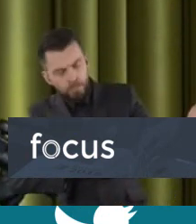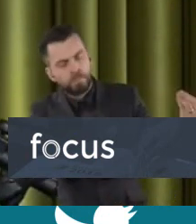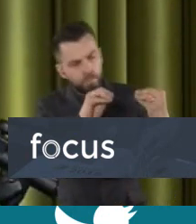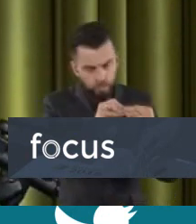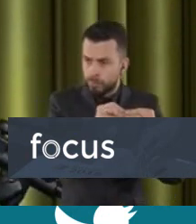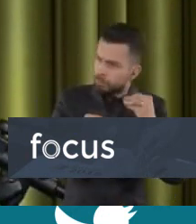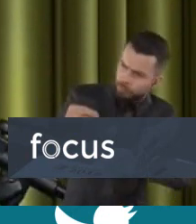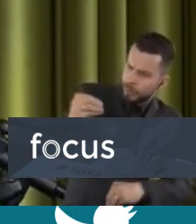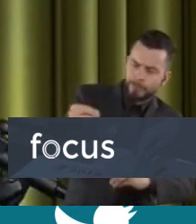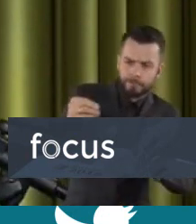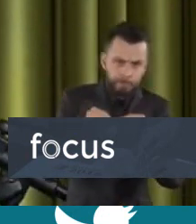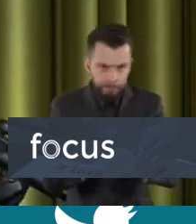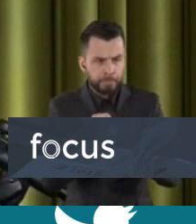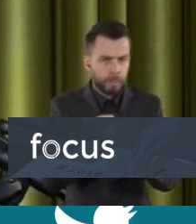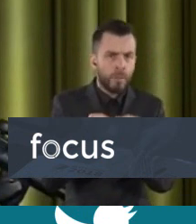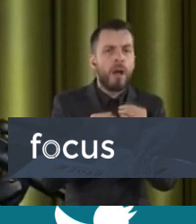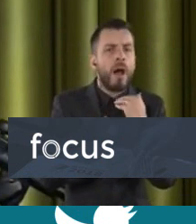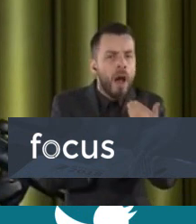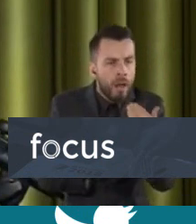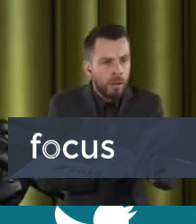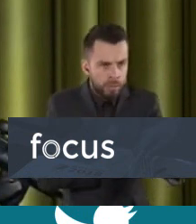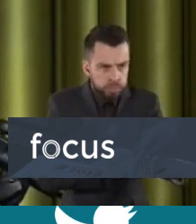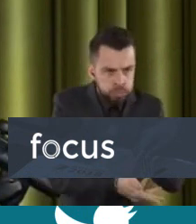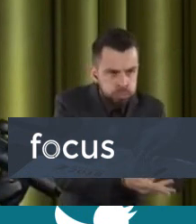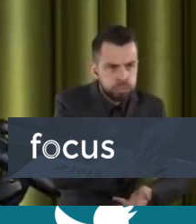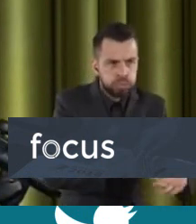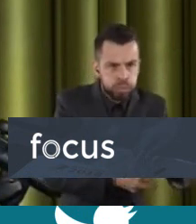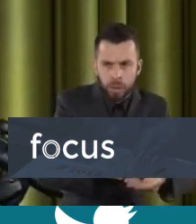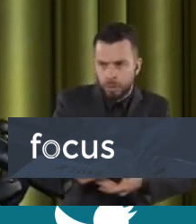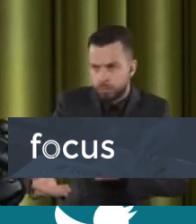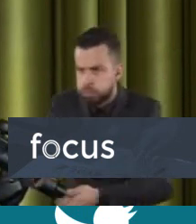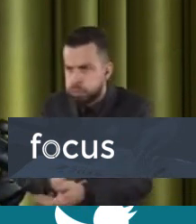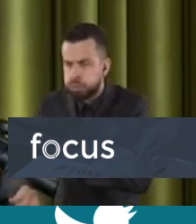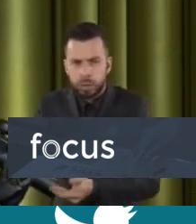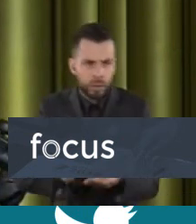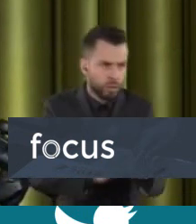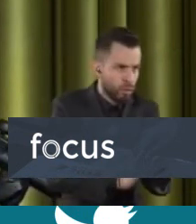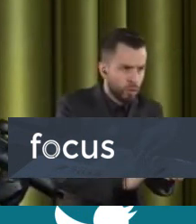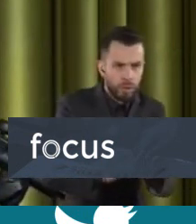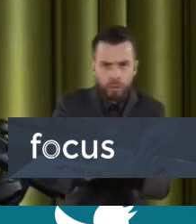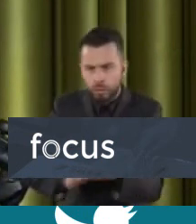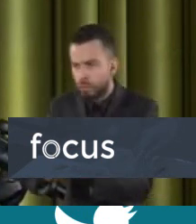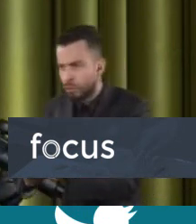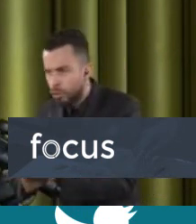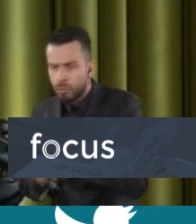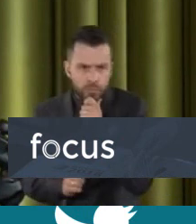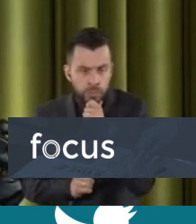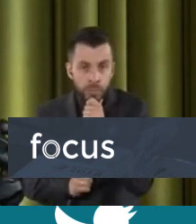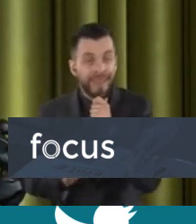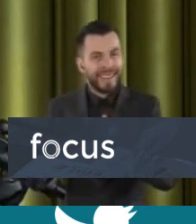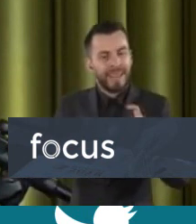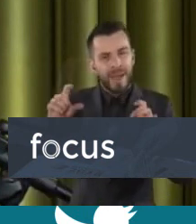hablen, se trancen soluciones a los problemas. Ese gran acuerdo nacional,